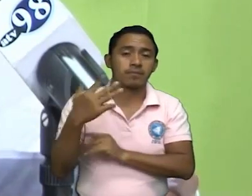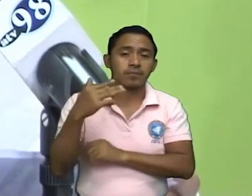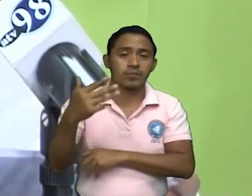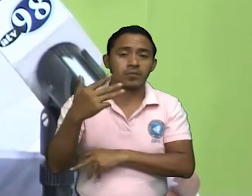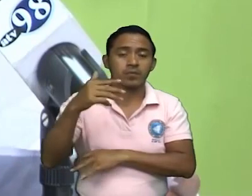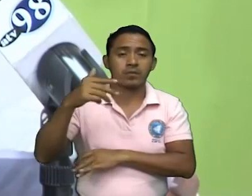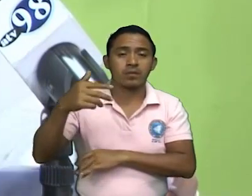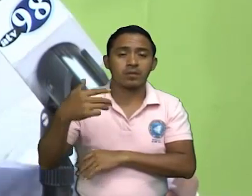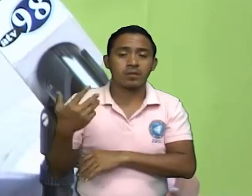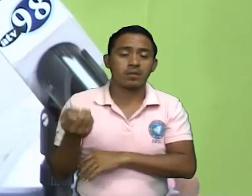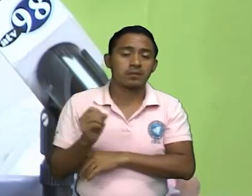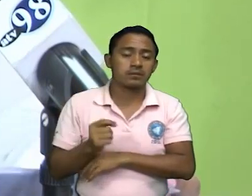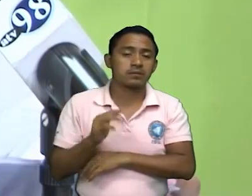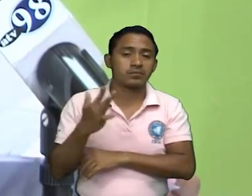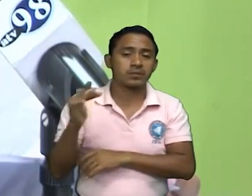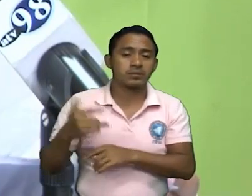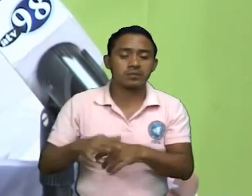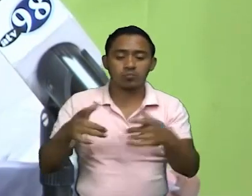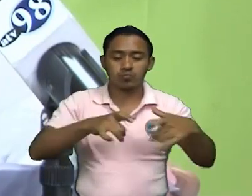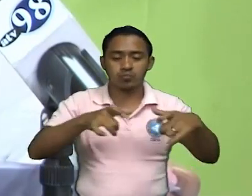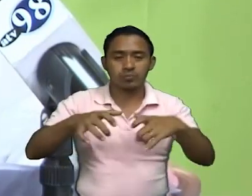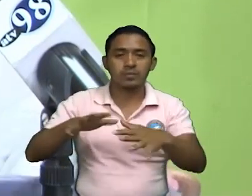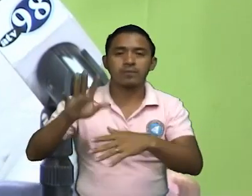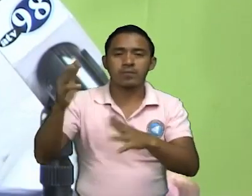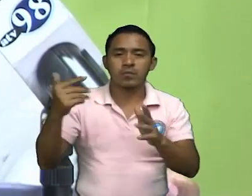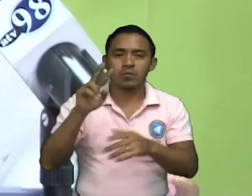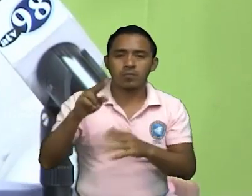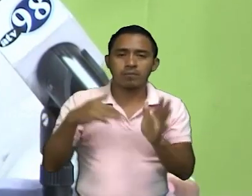383.597 depósitos y se eliminaron